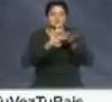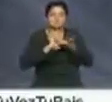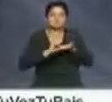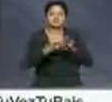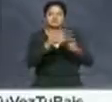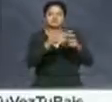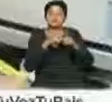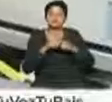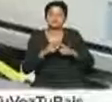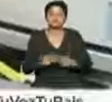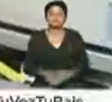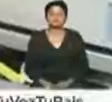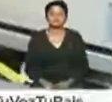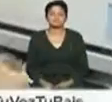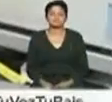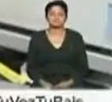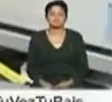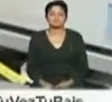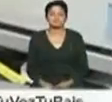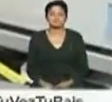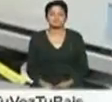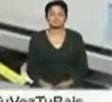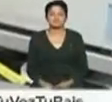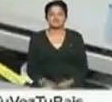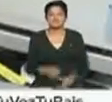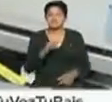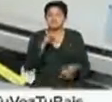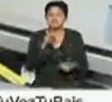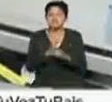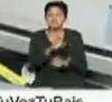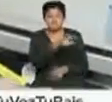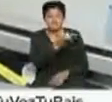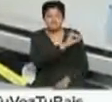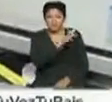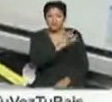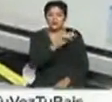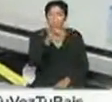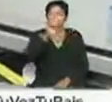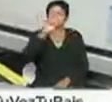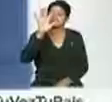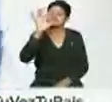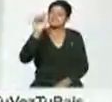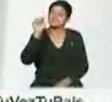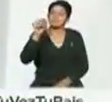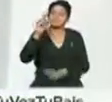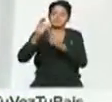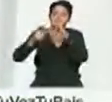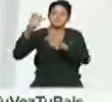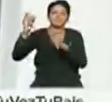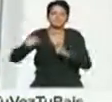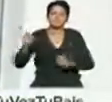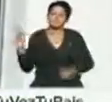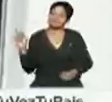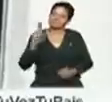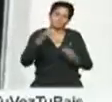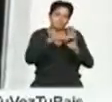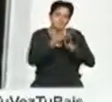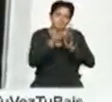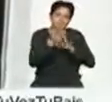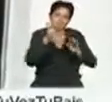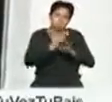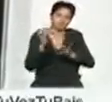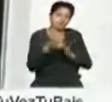liquidaron lo que es el crédito. Al igual que ellos, más de 25.000 ciudadanos podrán acercarse a pedir su crédito en las